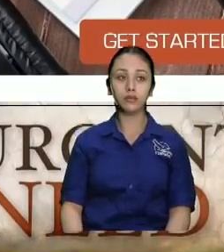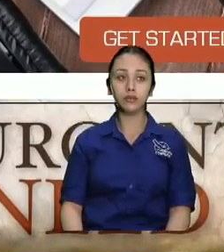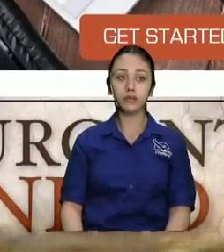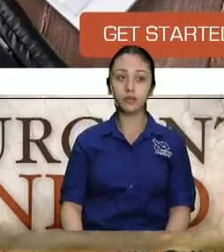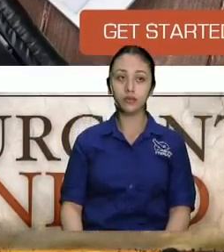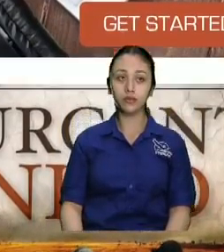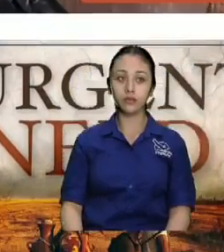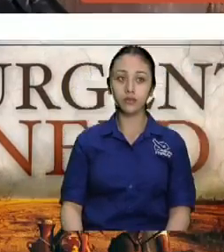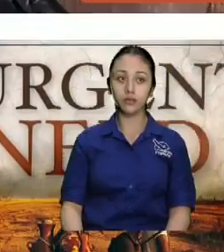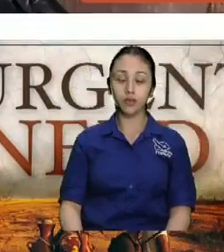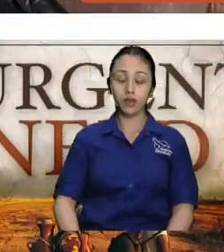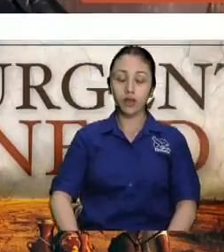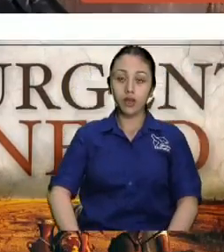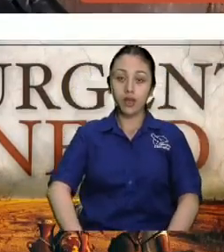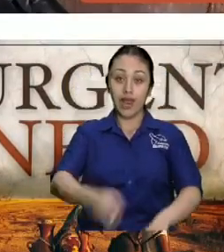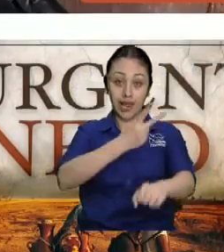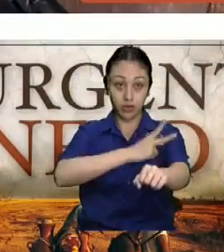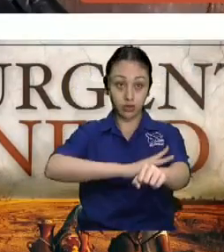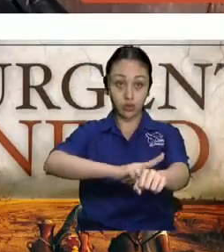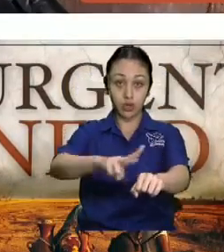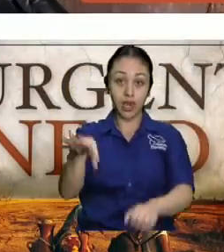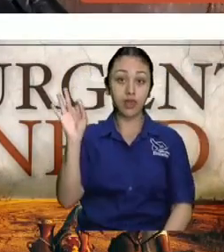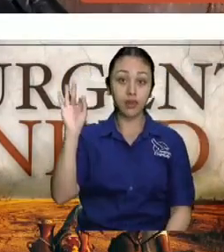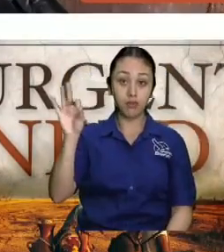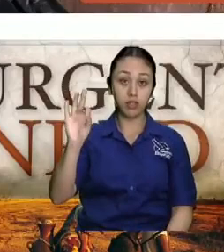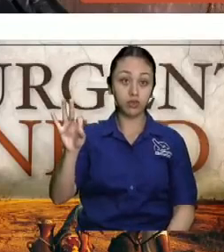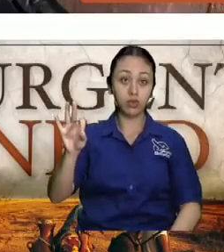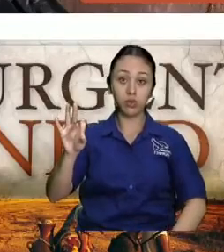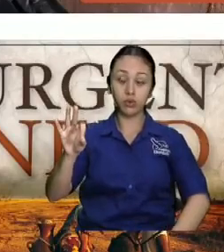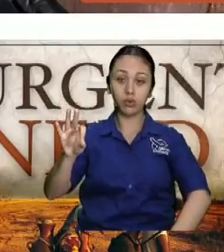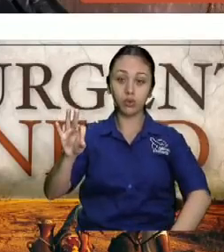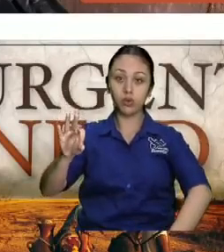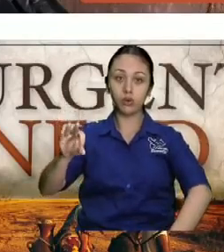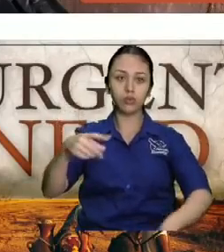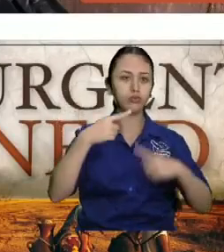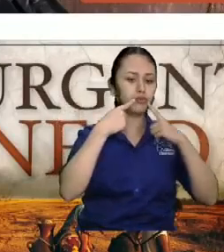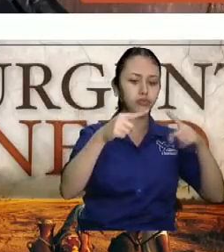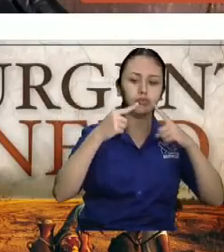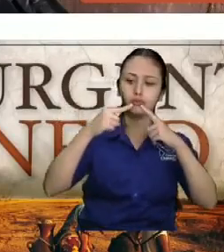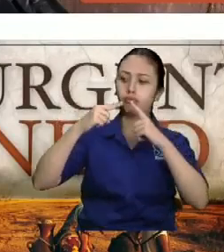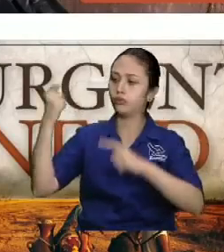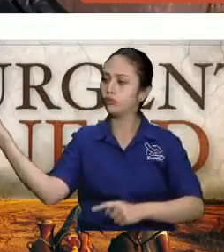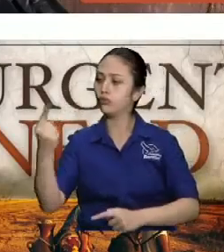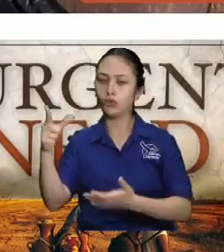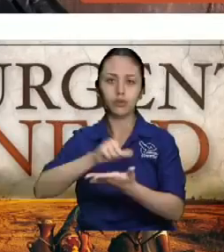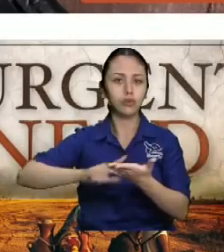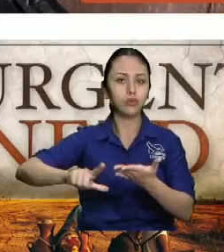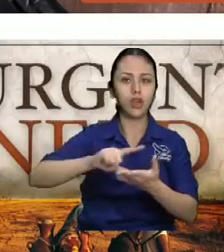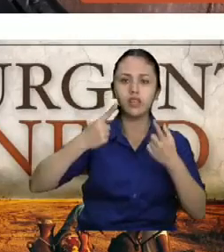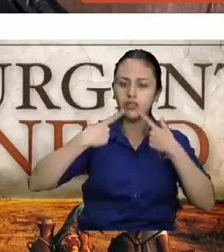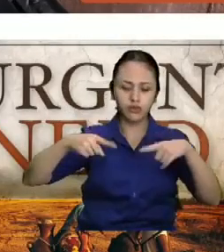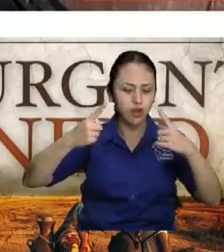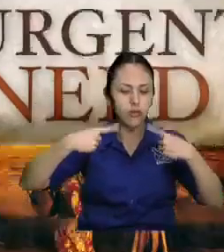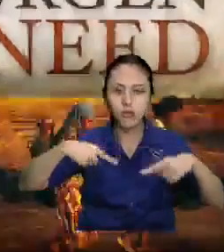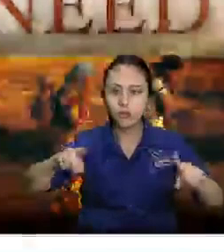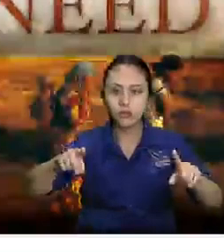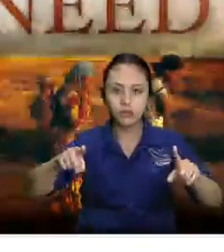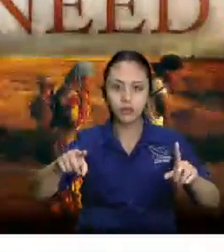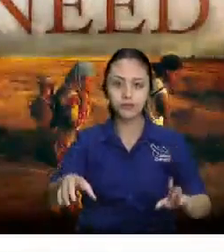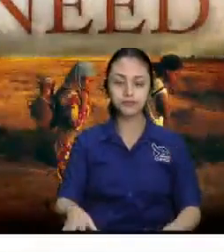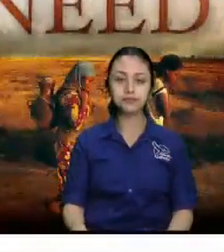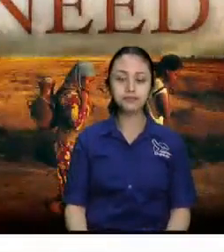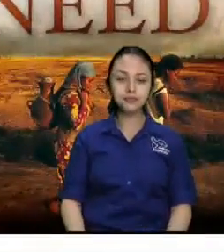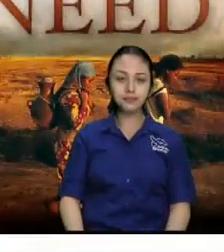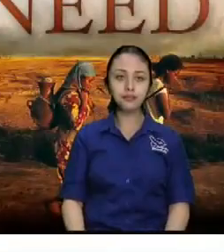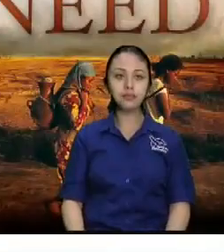se volvió viral, se volvió viral. Él tenía que ir a dar unas conferencias de pastores en Nigeria.